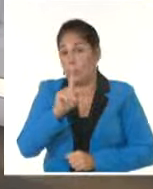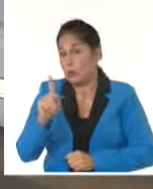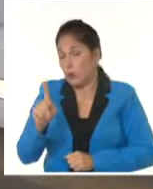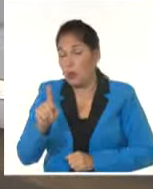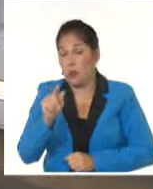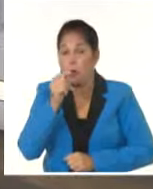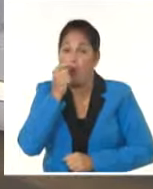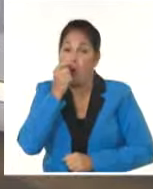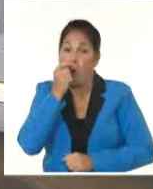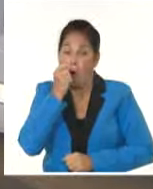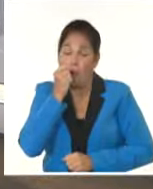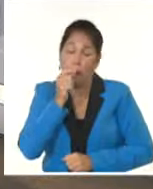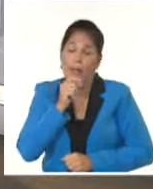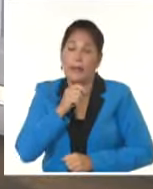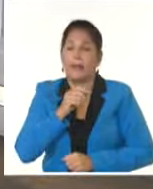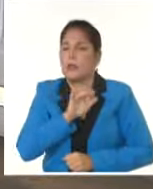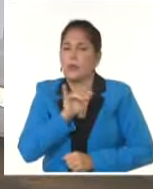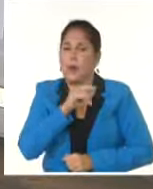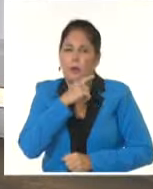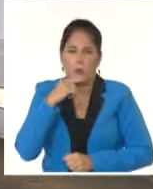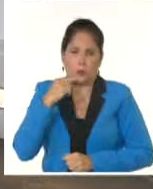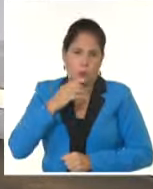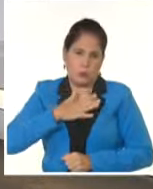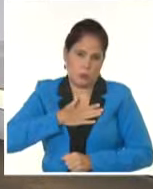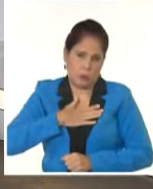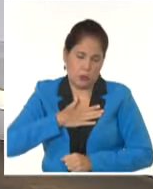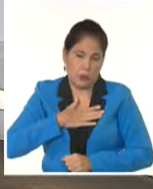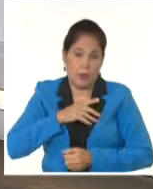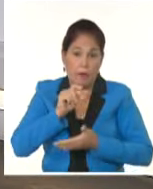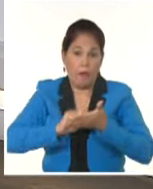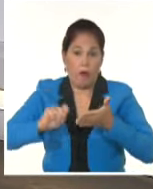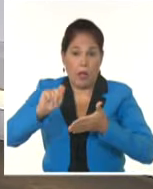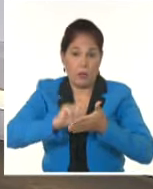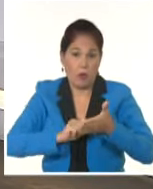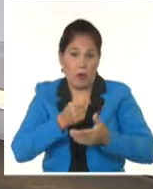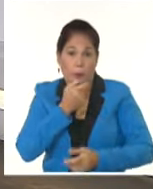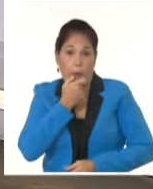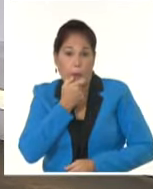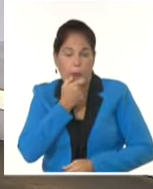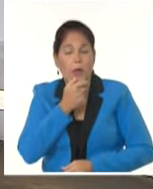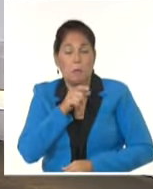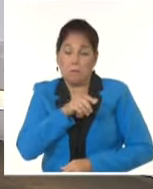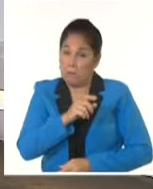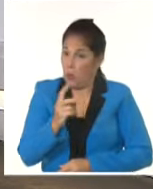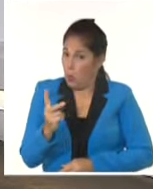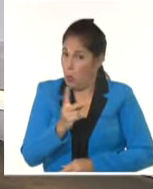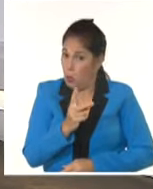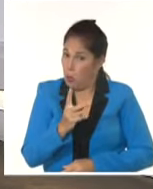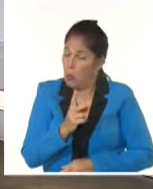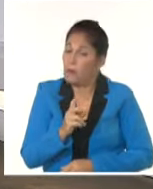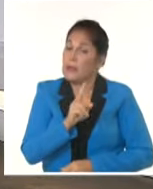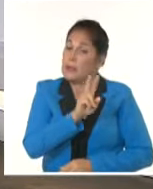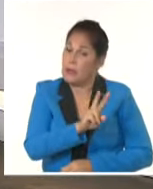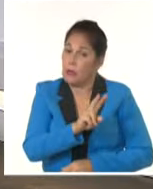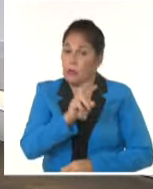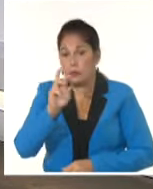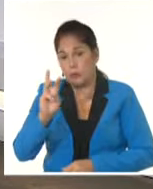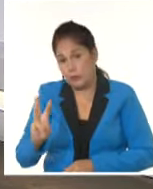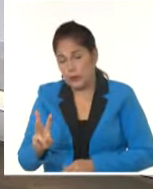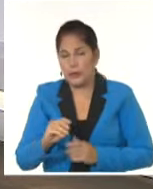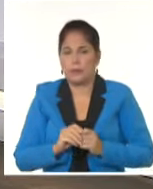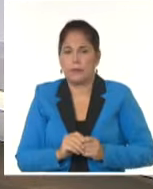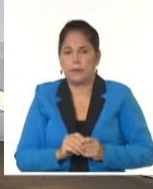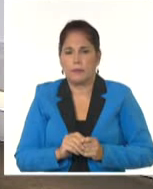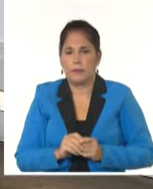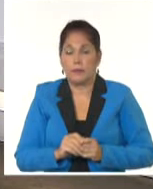kazajo Torekan Sabikán. Según las votaciones de los jueces, Sabikán logró ventaja en los asaltos segundo y tercero. Por el primer y